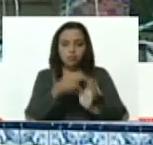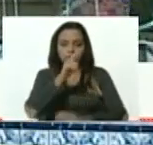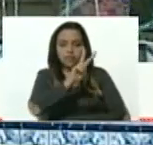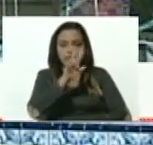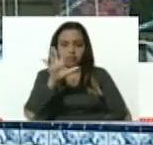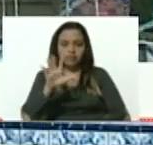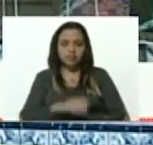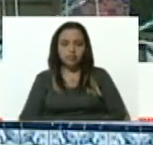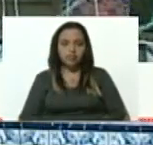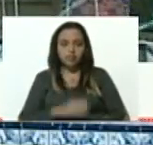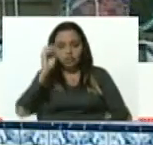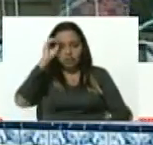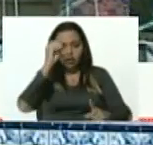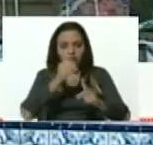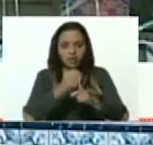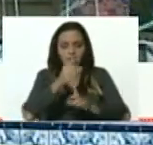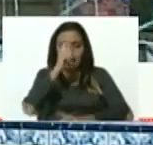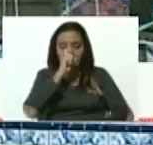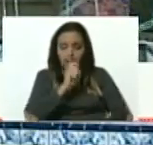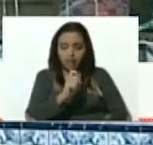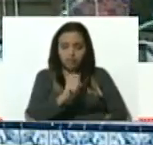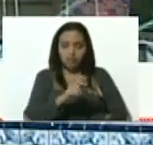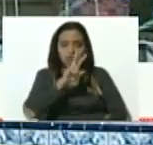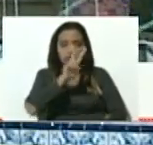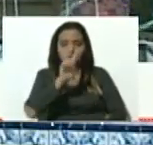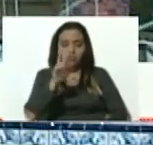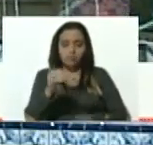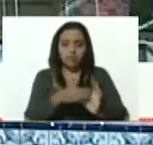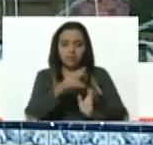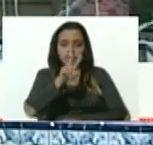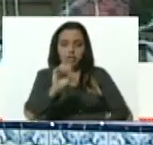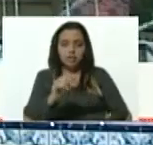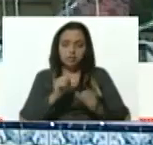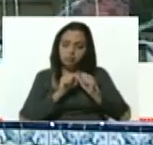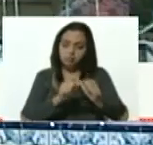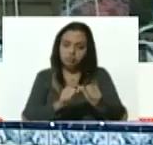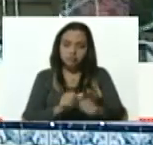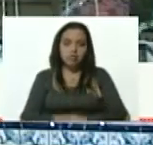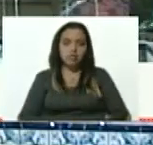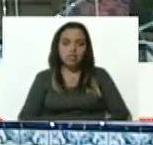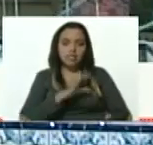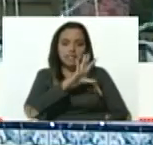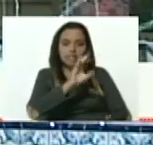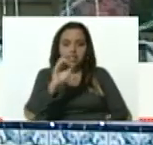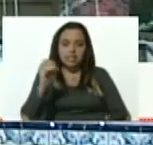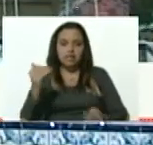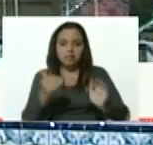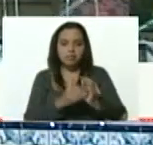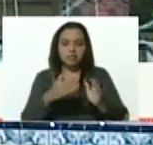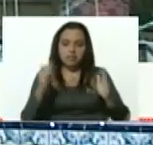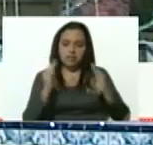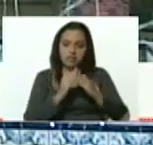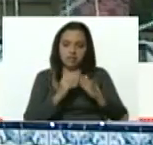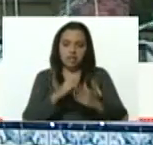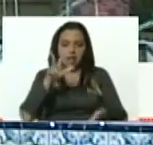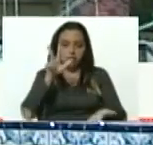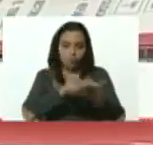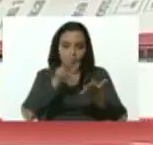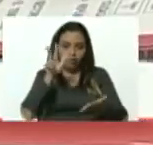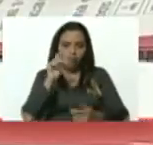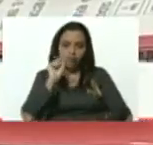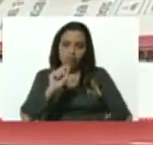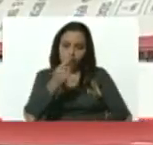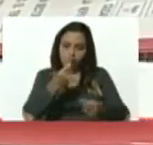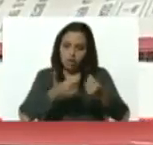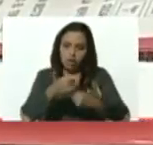2025 y la meta anual del año 2020, que la mantengo en 500.000 viviendas. Aprobado. Punto de